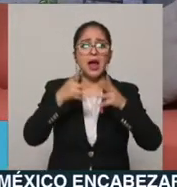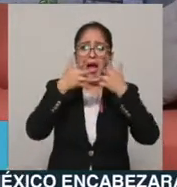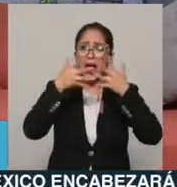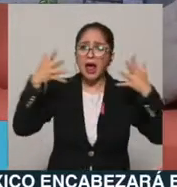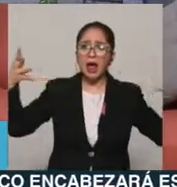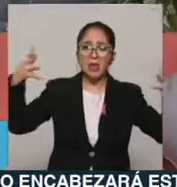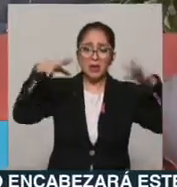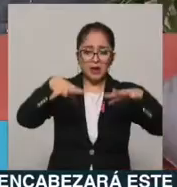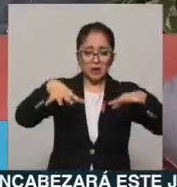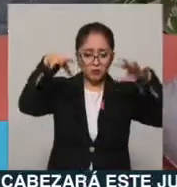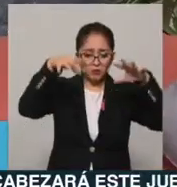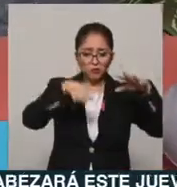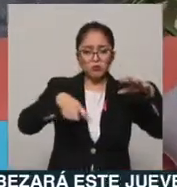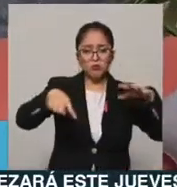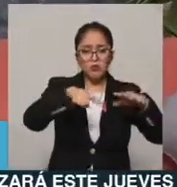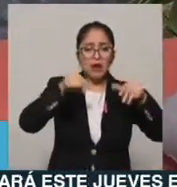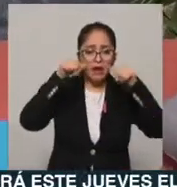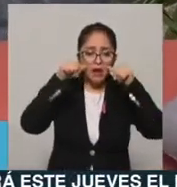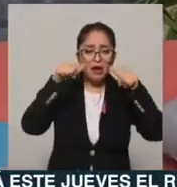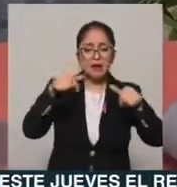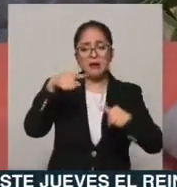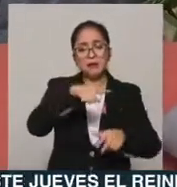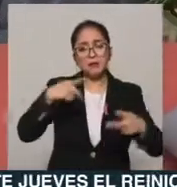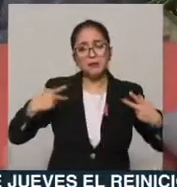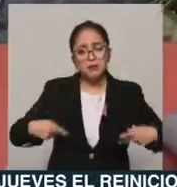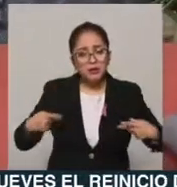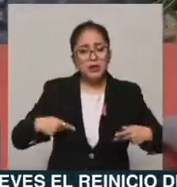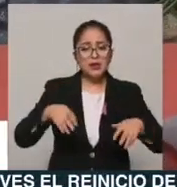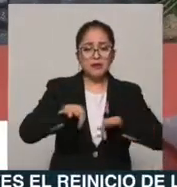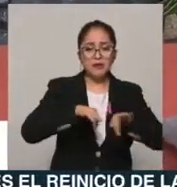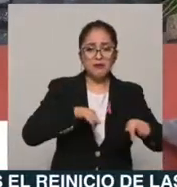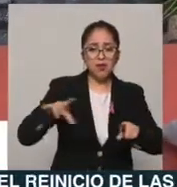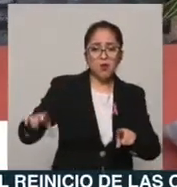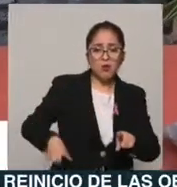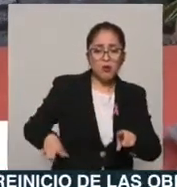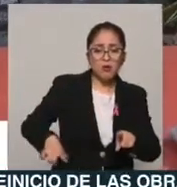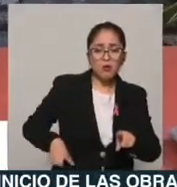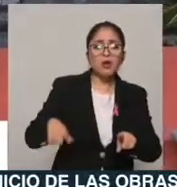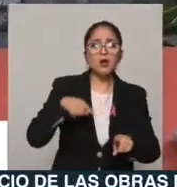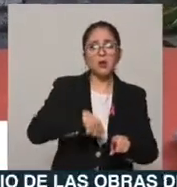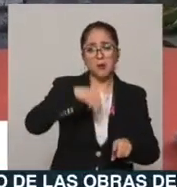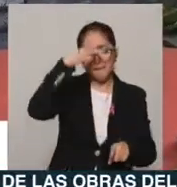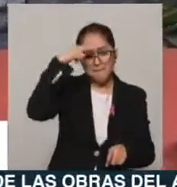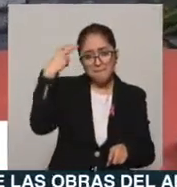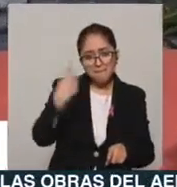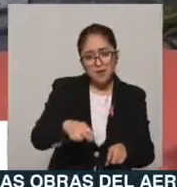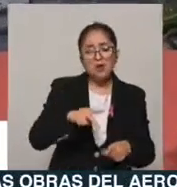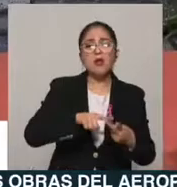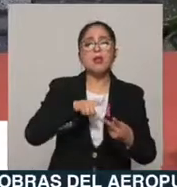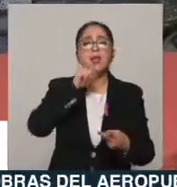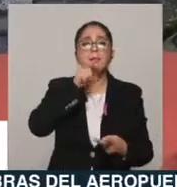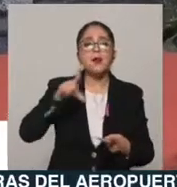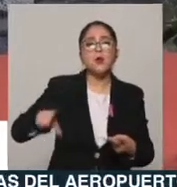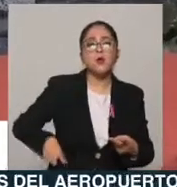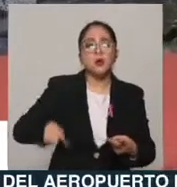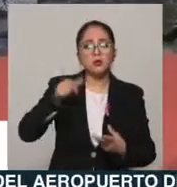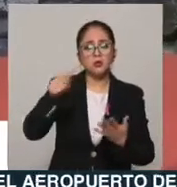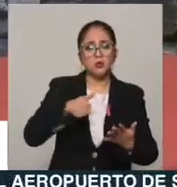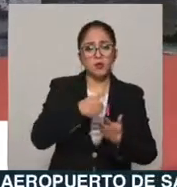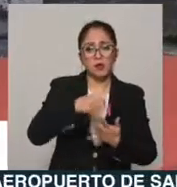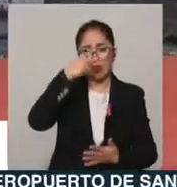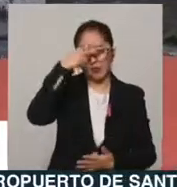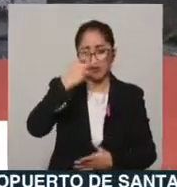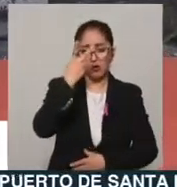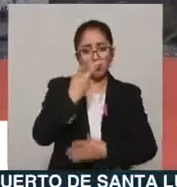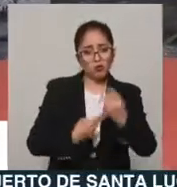evidente que están ahí, y ahí está el personal tanto del gobierno de México como el gobierno de la Ciudad de México para atender